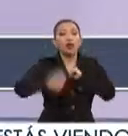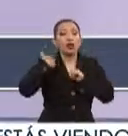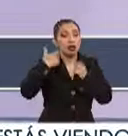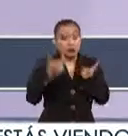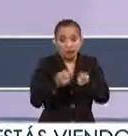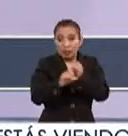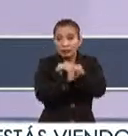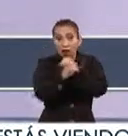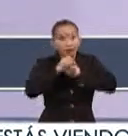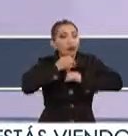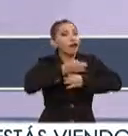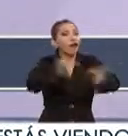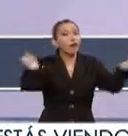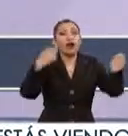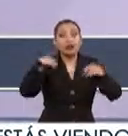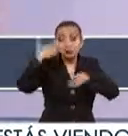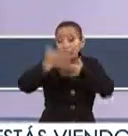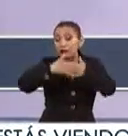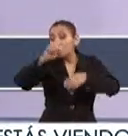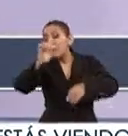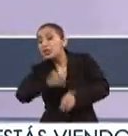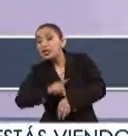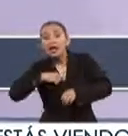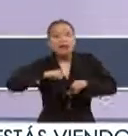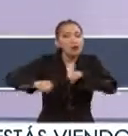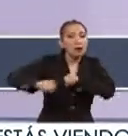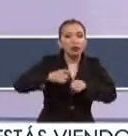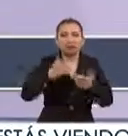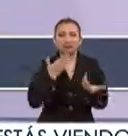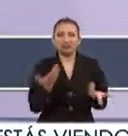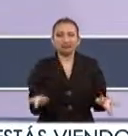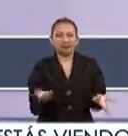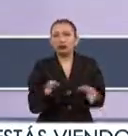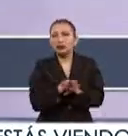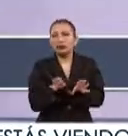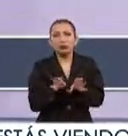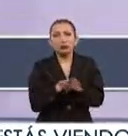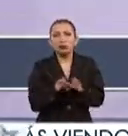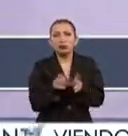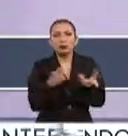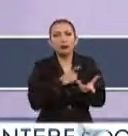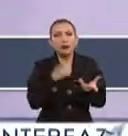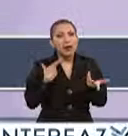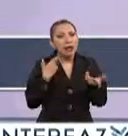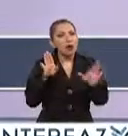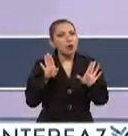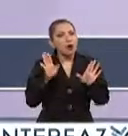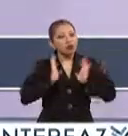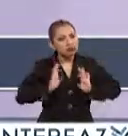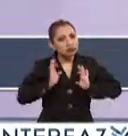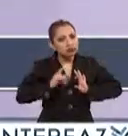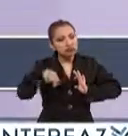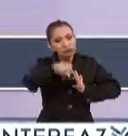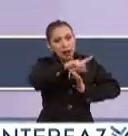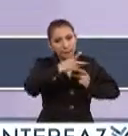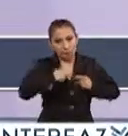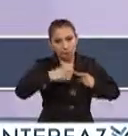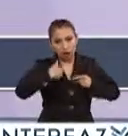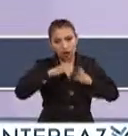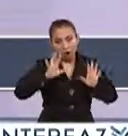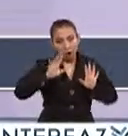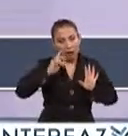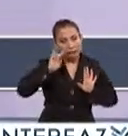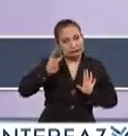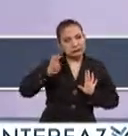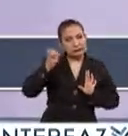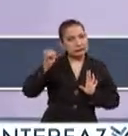cadenas en redes sociales y se dice, va a temblar no sé qué día, en fin. Todo esto, ¿cómo se debe de aterrizar para que la gente precisamente asuma